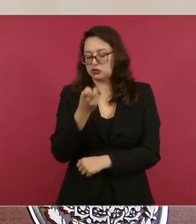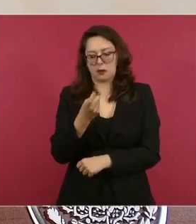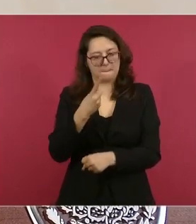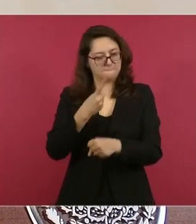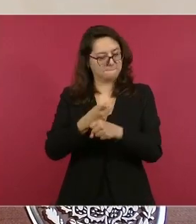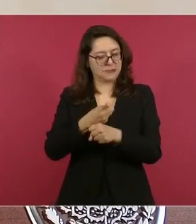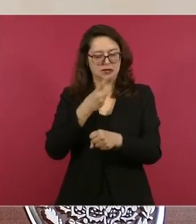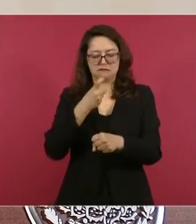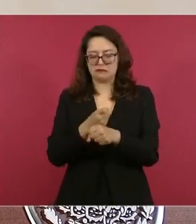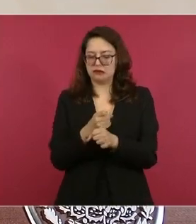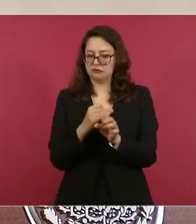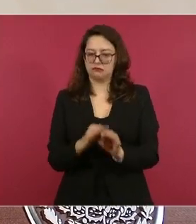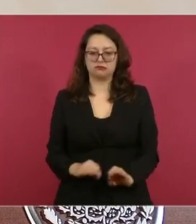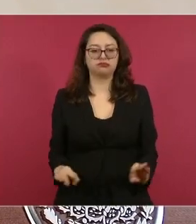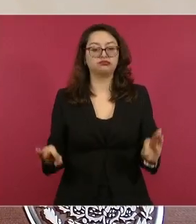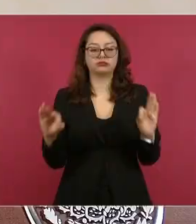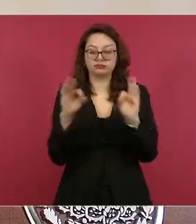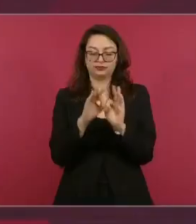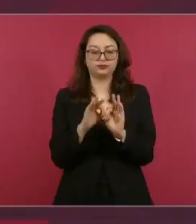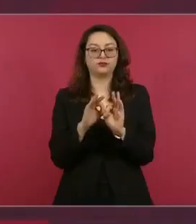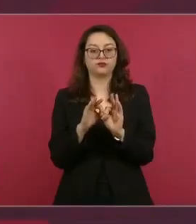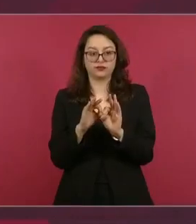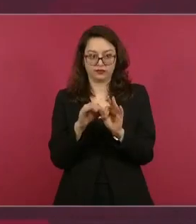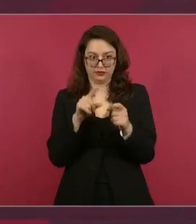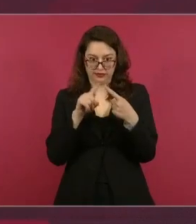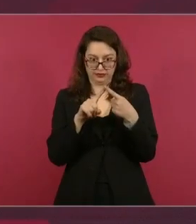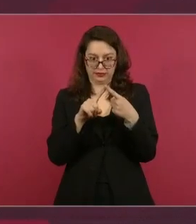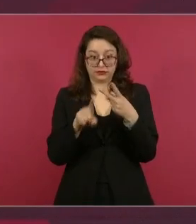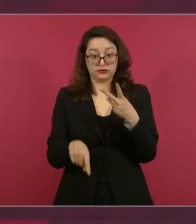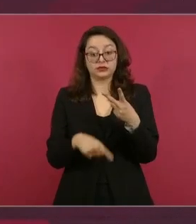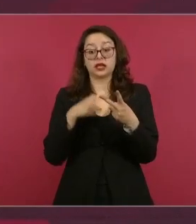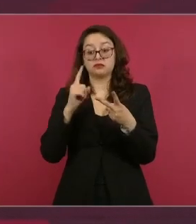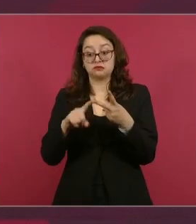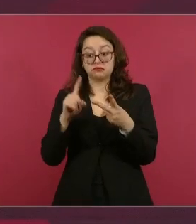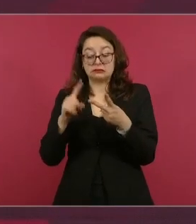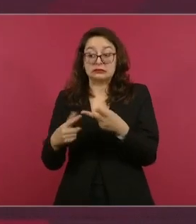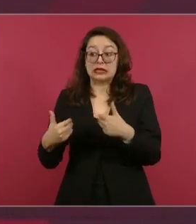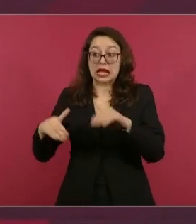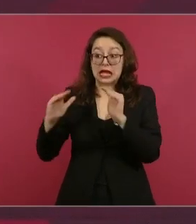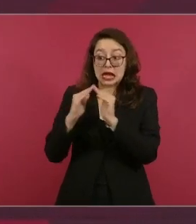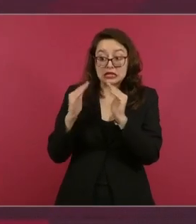lo que se puedan reparar las escuelas.